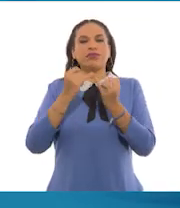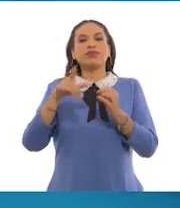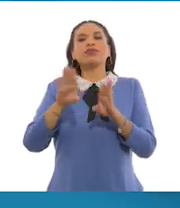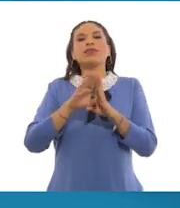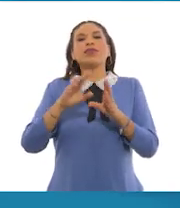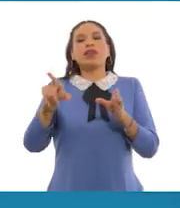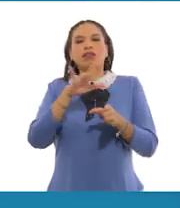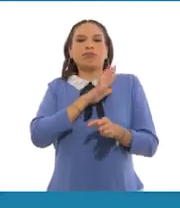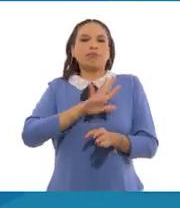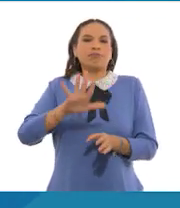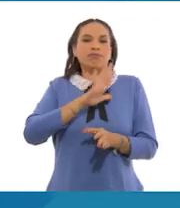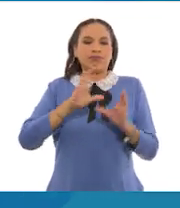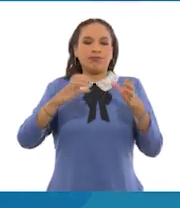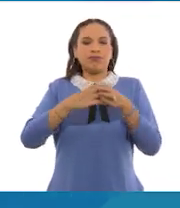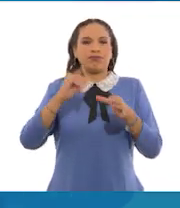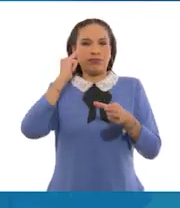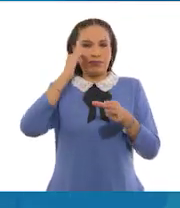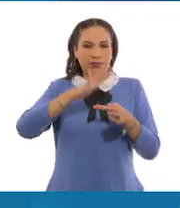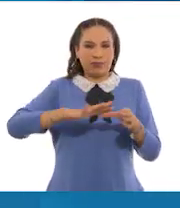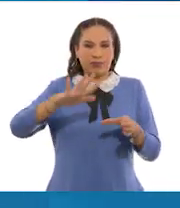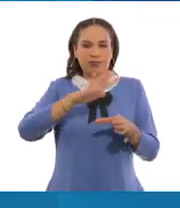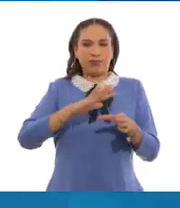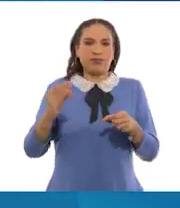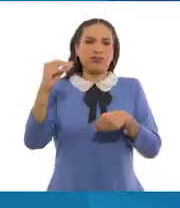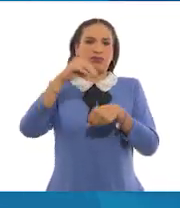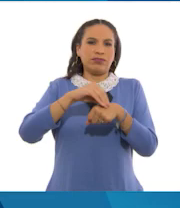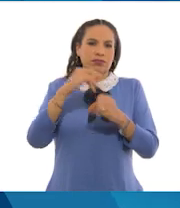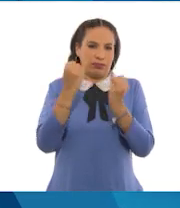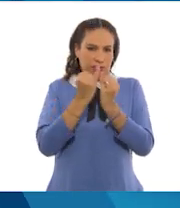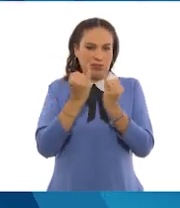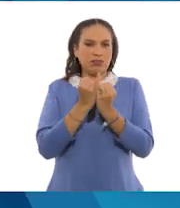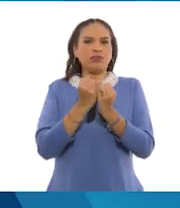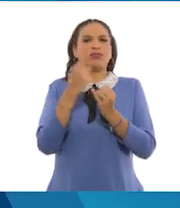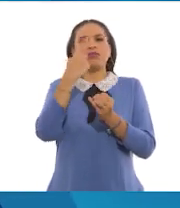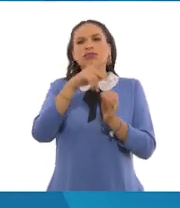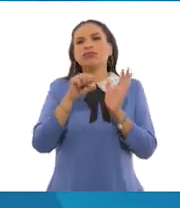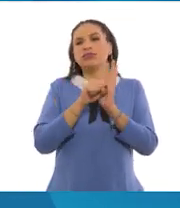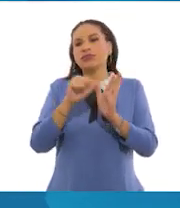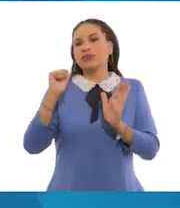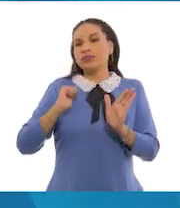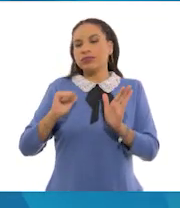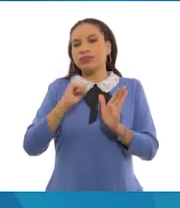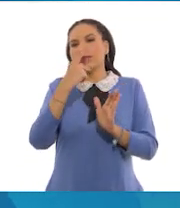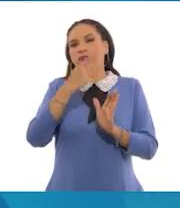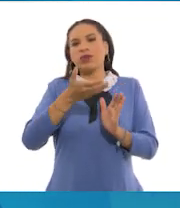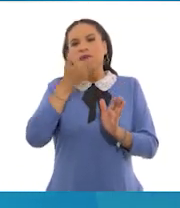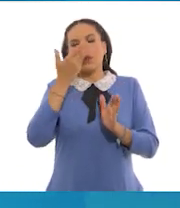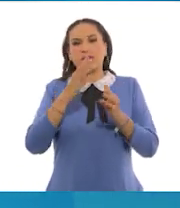comunidad indígena en el colocar también sus símbolos, sus frutos, sus elementos, ¿no?